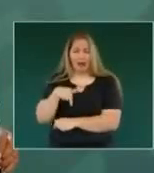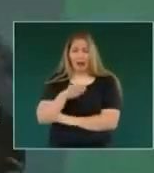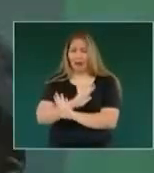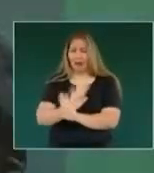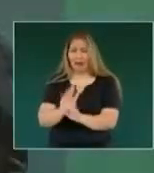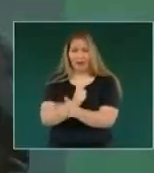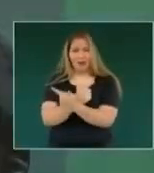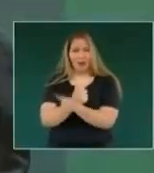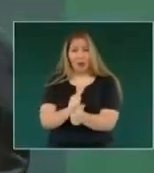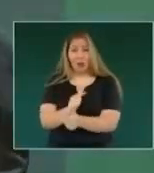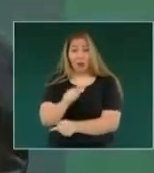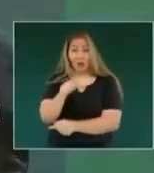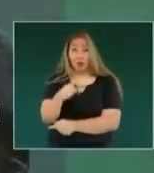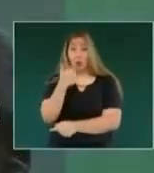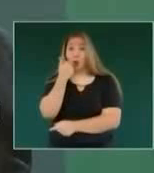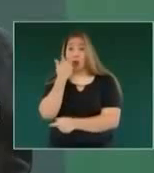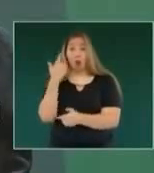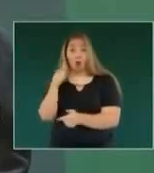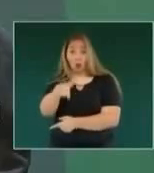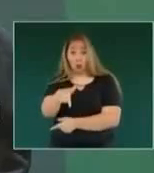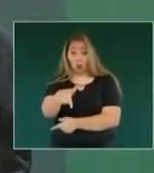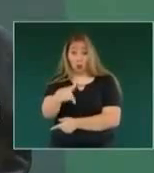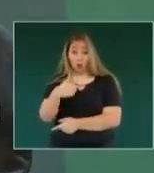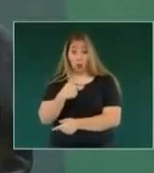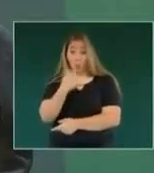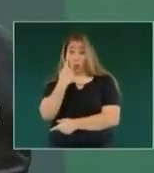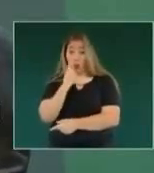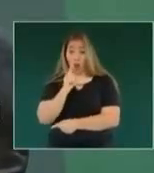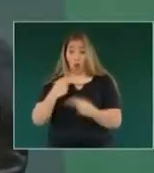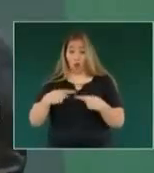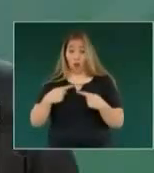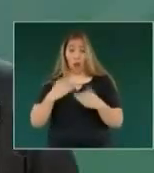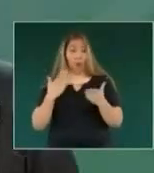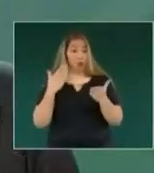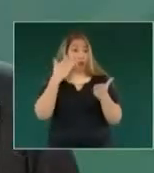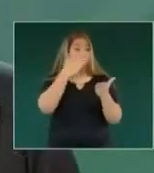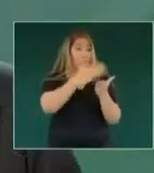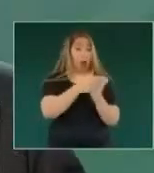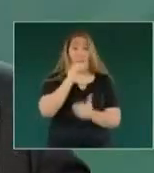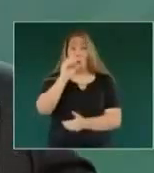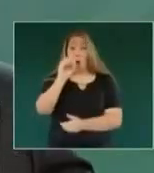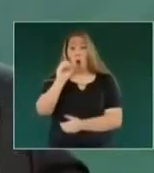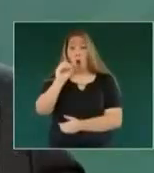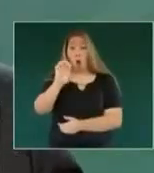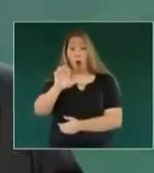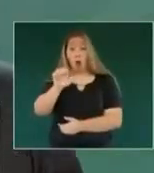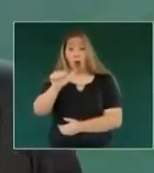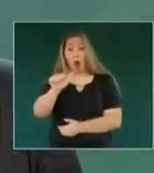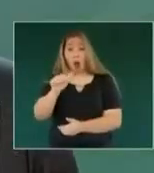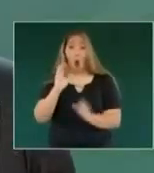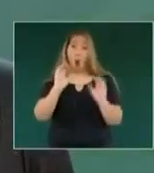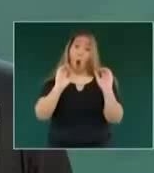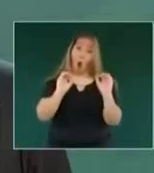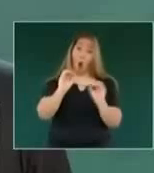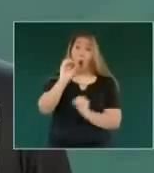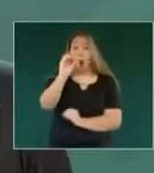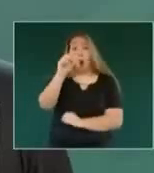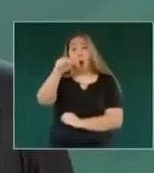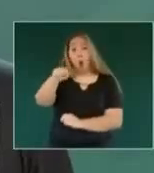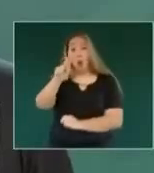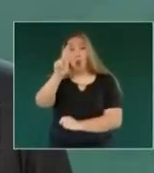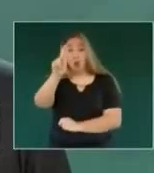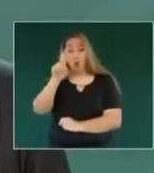pero ahora lo que quieren hacer con la vacuna también, y eso tampoco está bien, la vacuna es gratis y no es a cambio de nada, así que aguas con